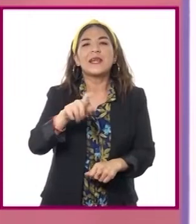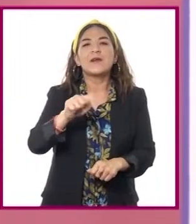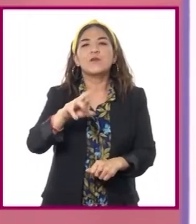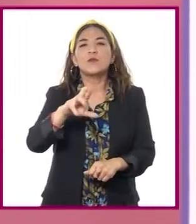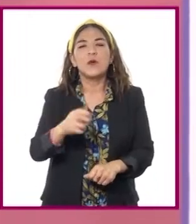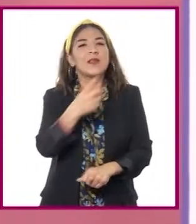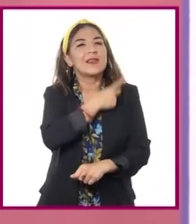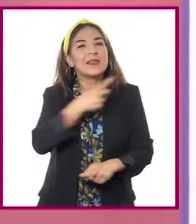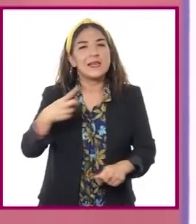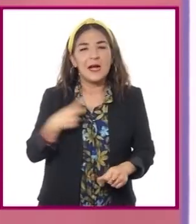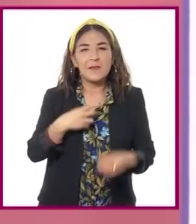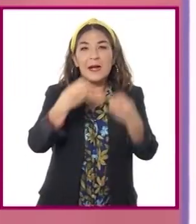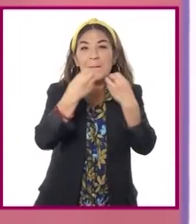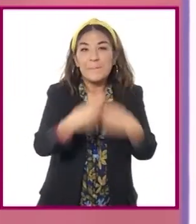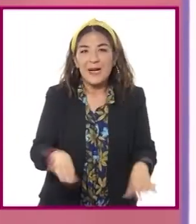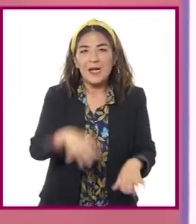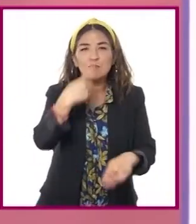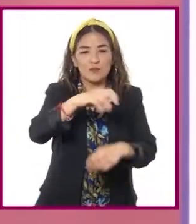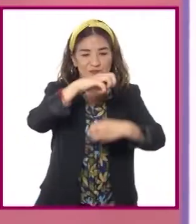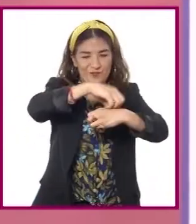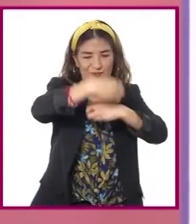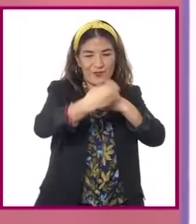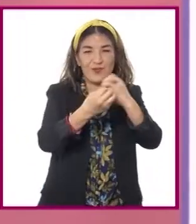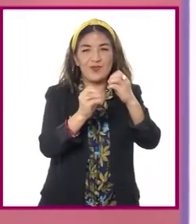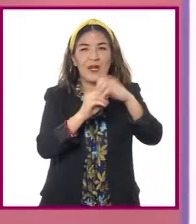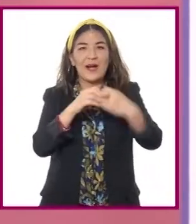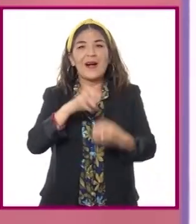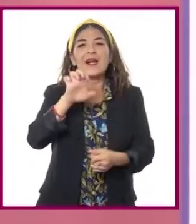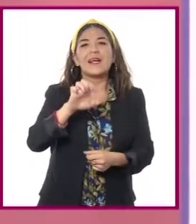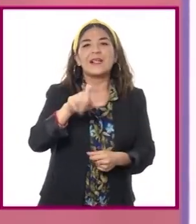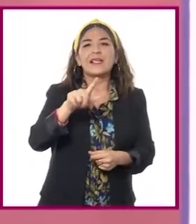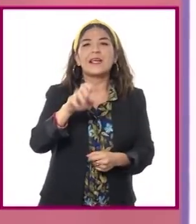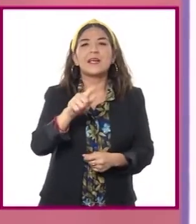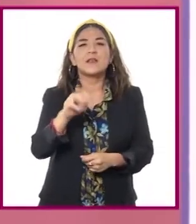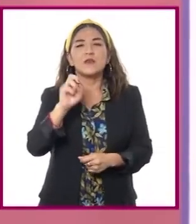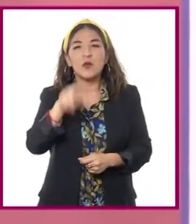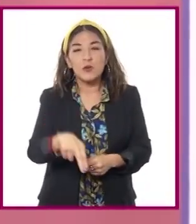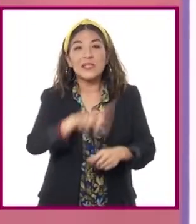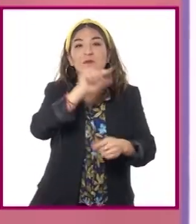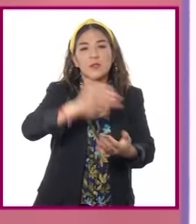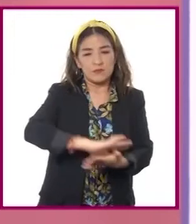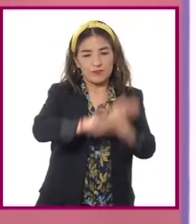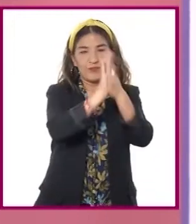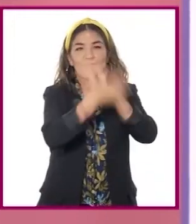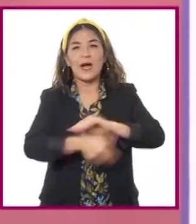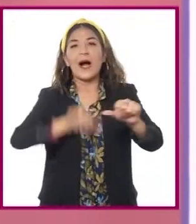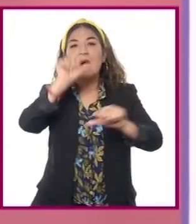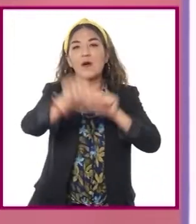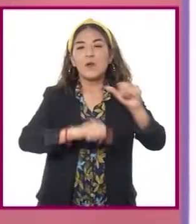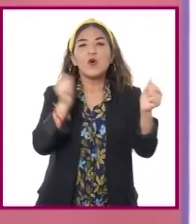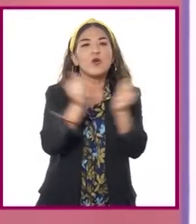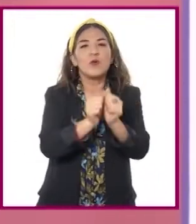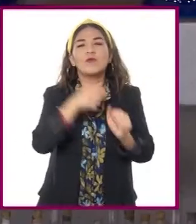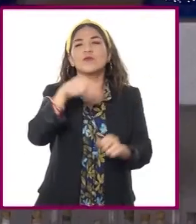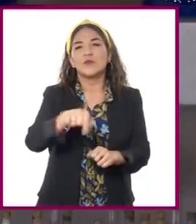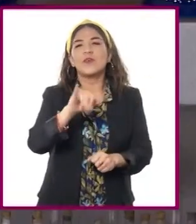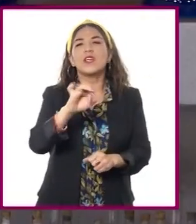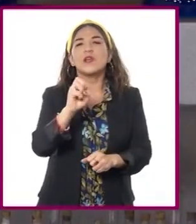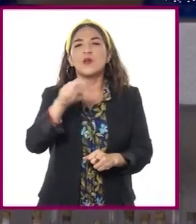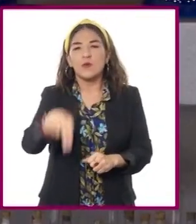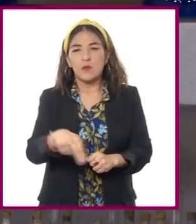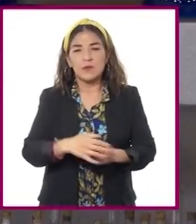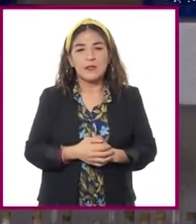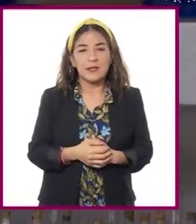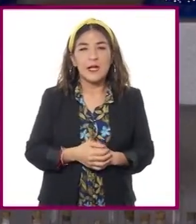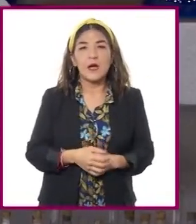componen deben perder electrones, abandonar su forma elemental y convertirse en átomos con carga neta, iones.